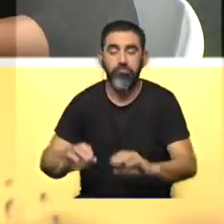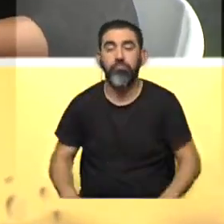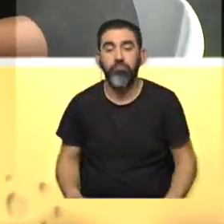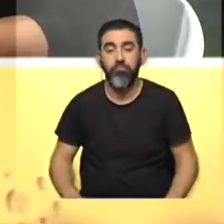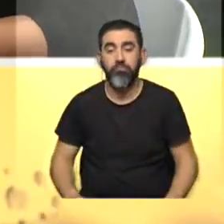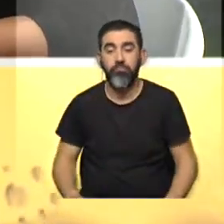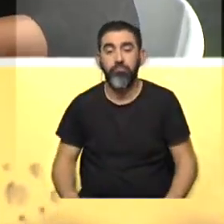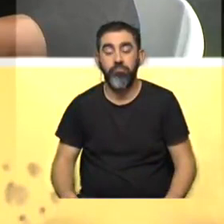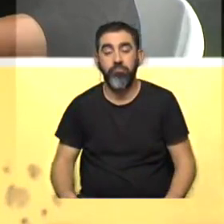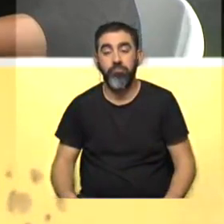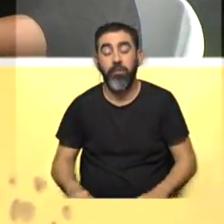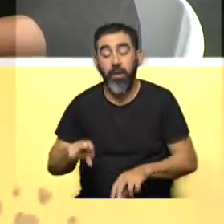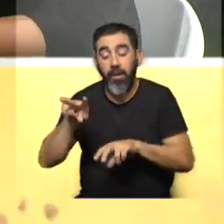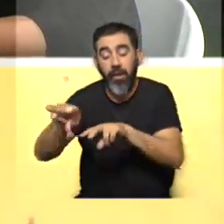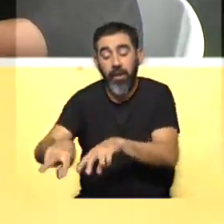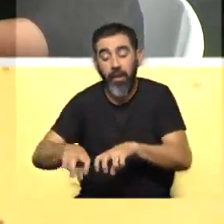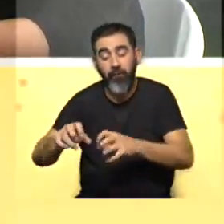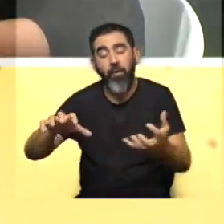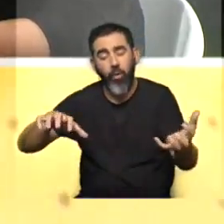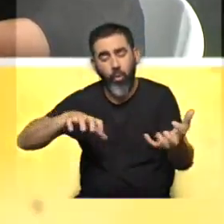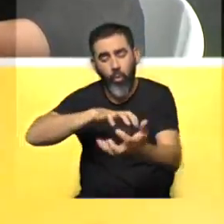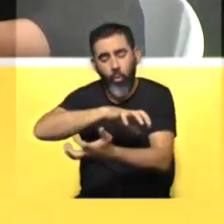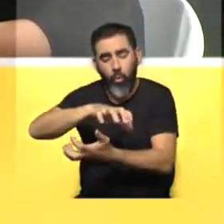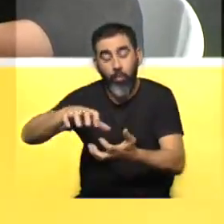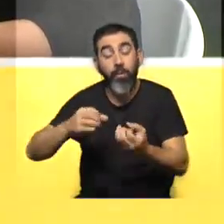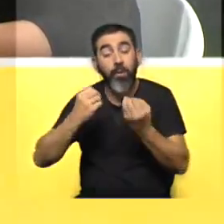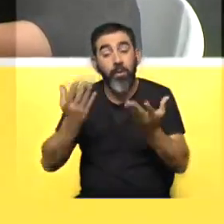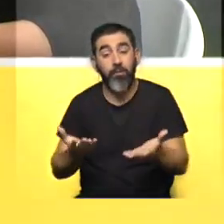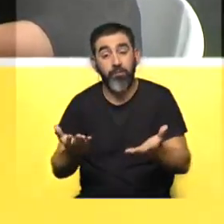y excavar es algo conflictivo en Cairnes porque